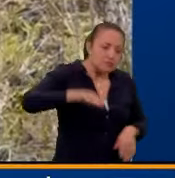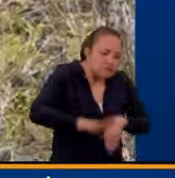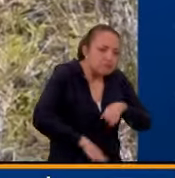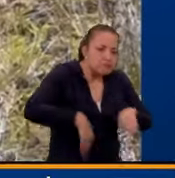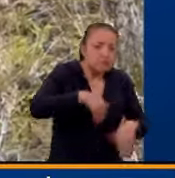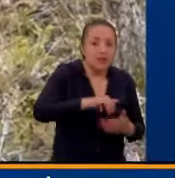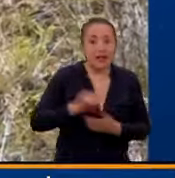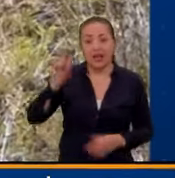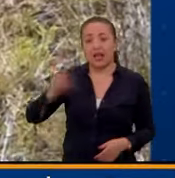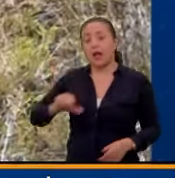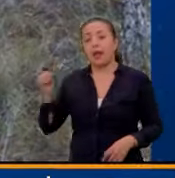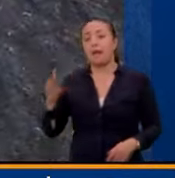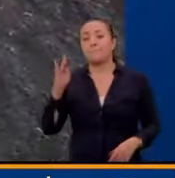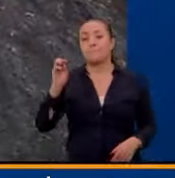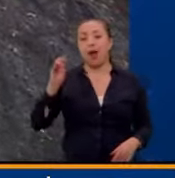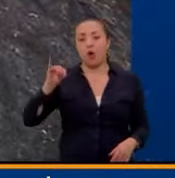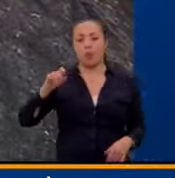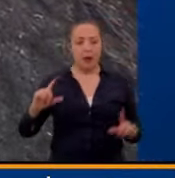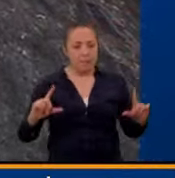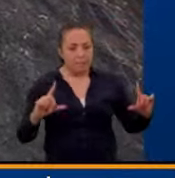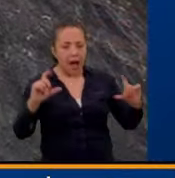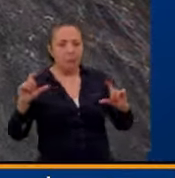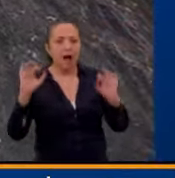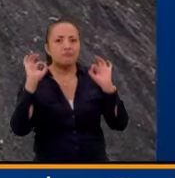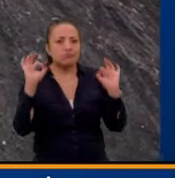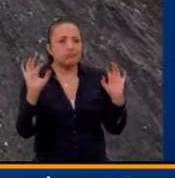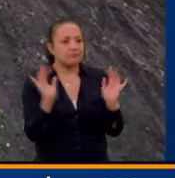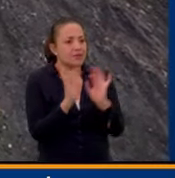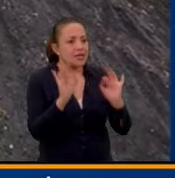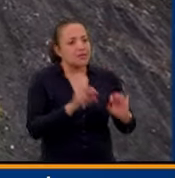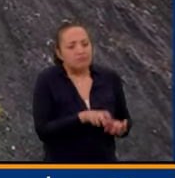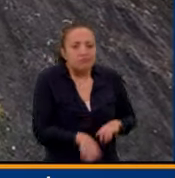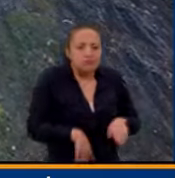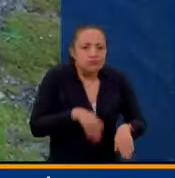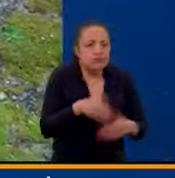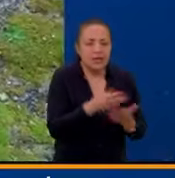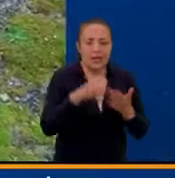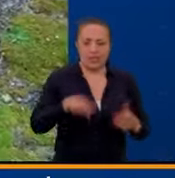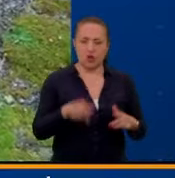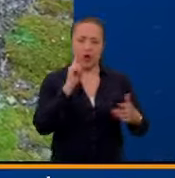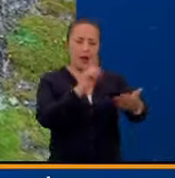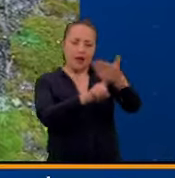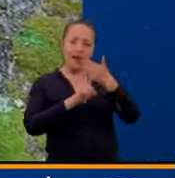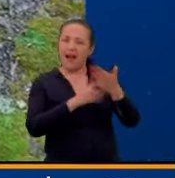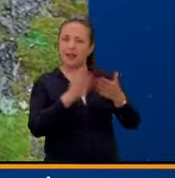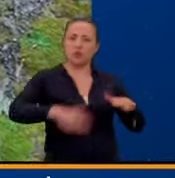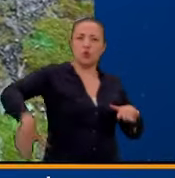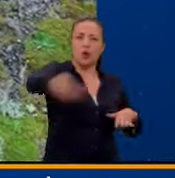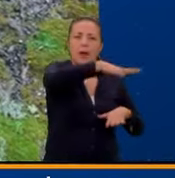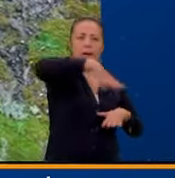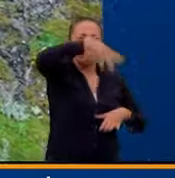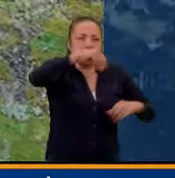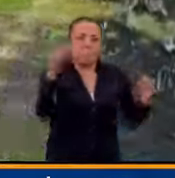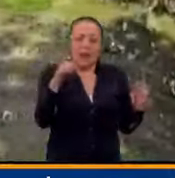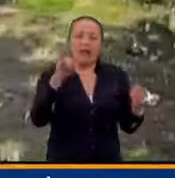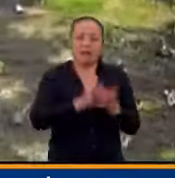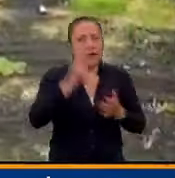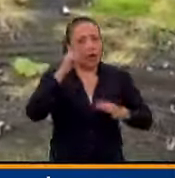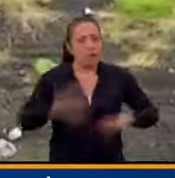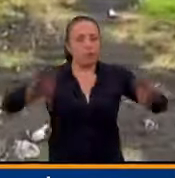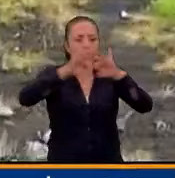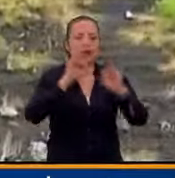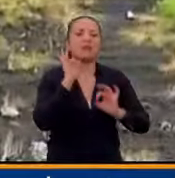Bauman logró capturar los mejores momentos del tránsito del oso en el páramo. Imágenes que nos invitan a reflexionar sobre la importancia de cuidar el agua, de